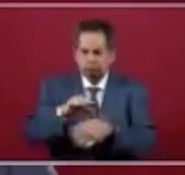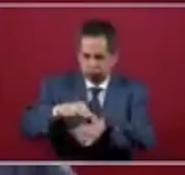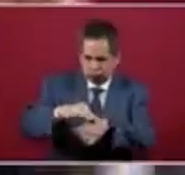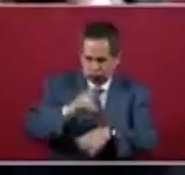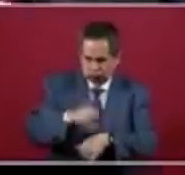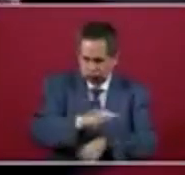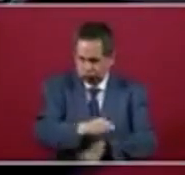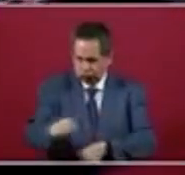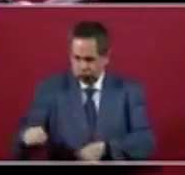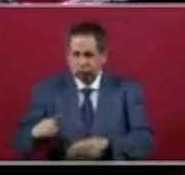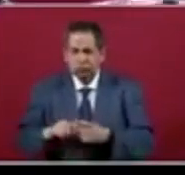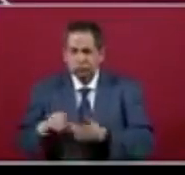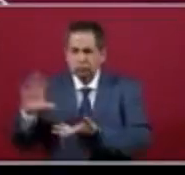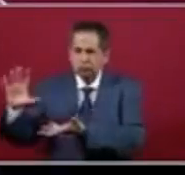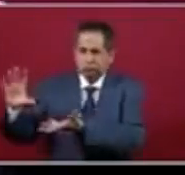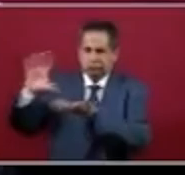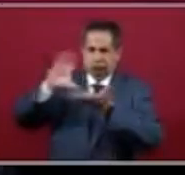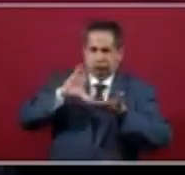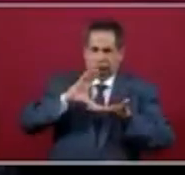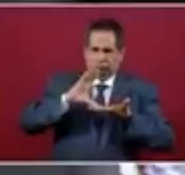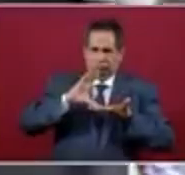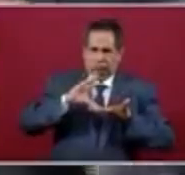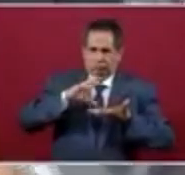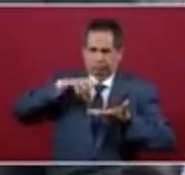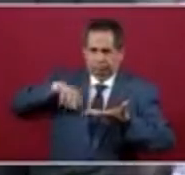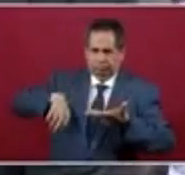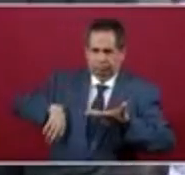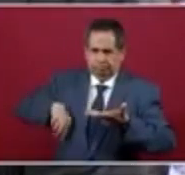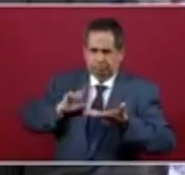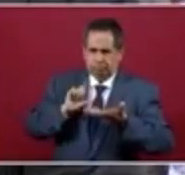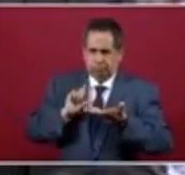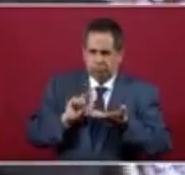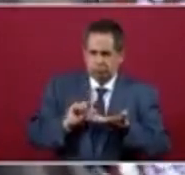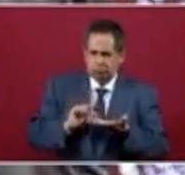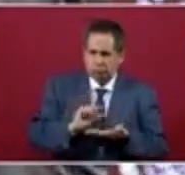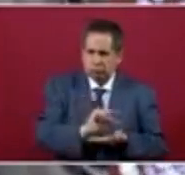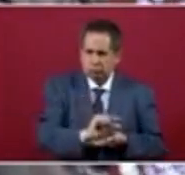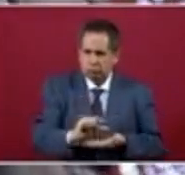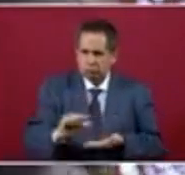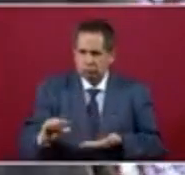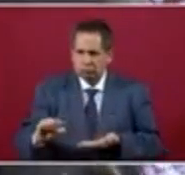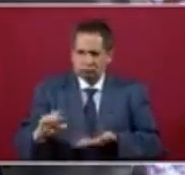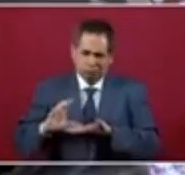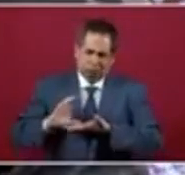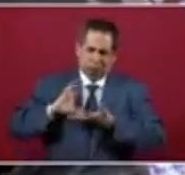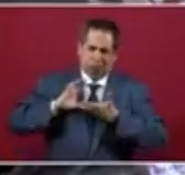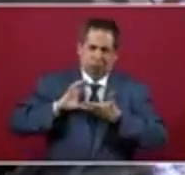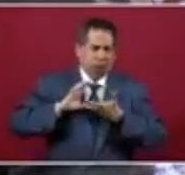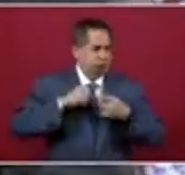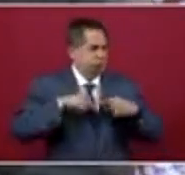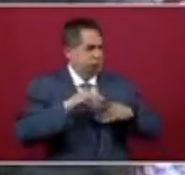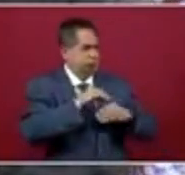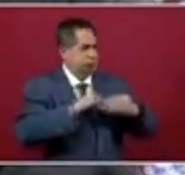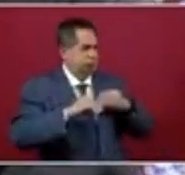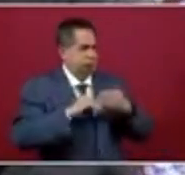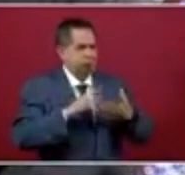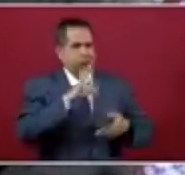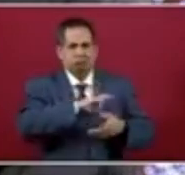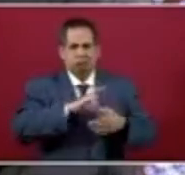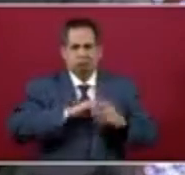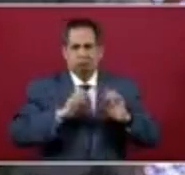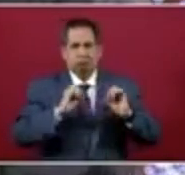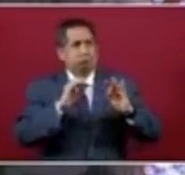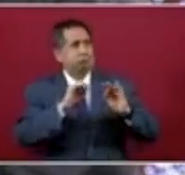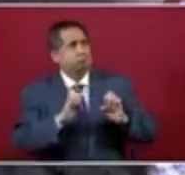¿Y dónde se quedaba la mayor parte del presupuesto? ¿En los aparatos? ¿En la renta de las